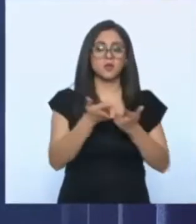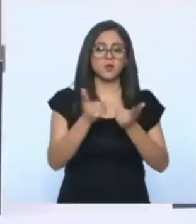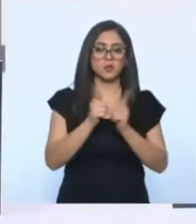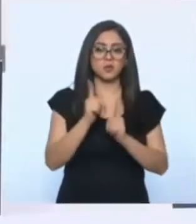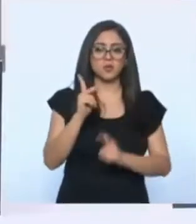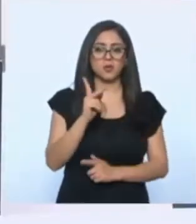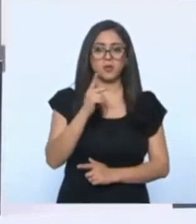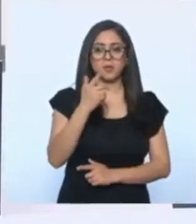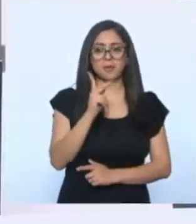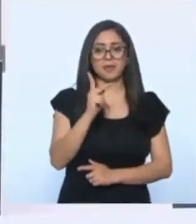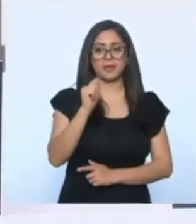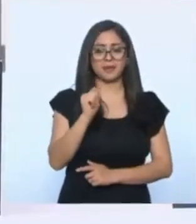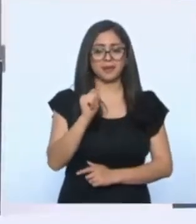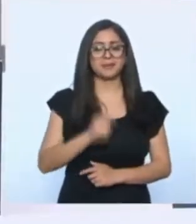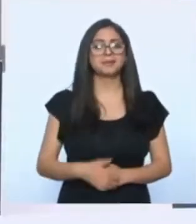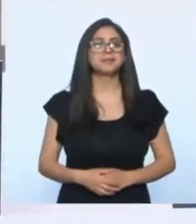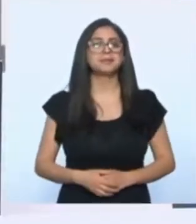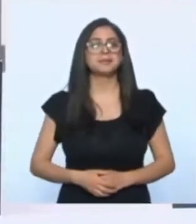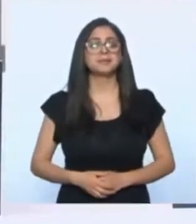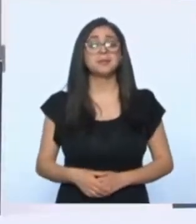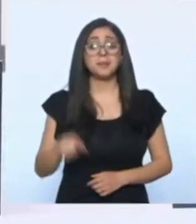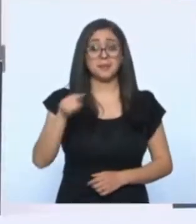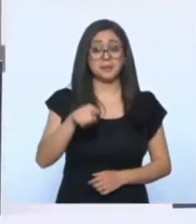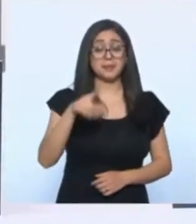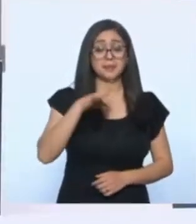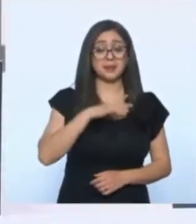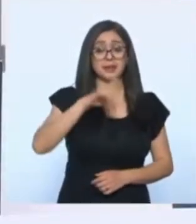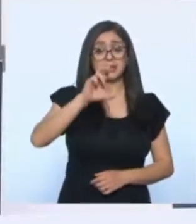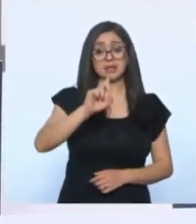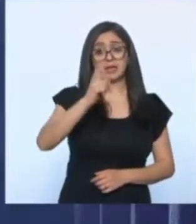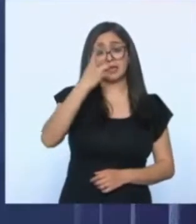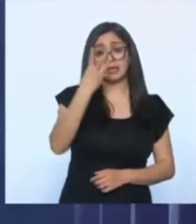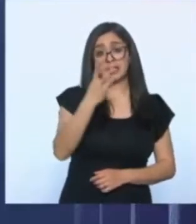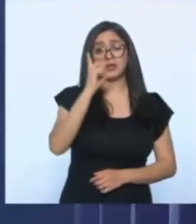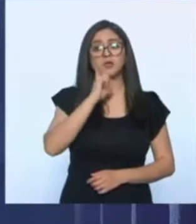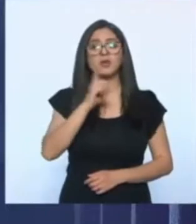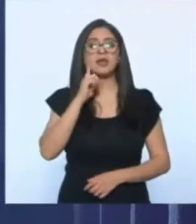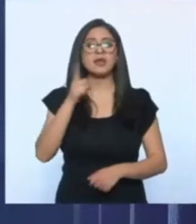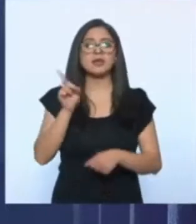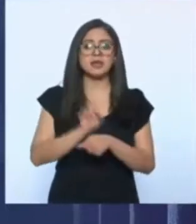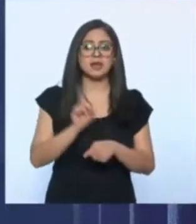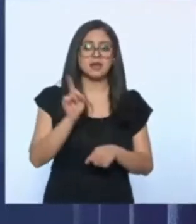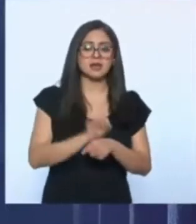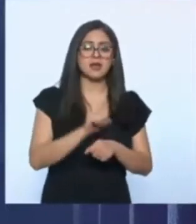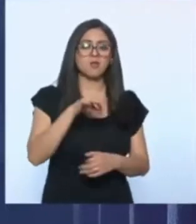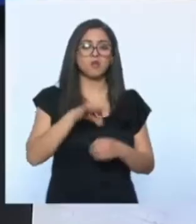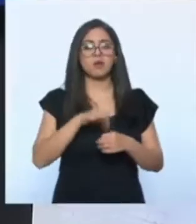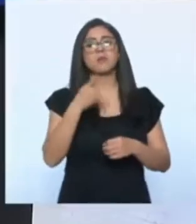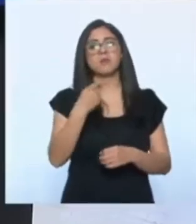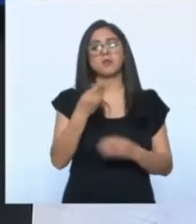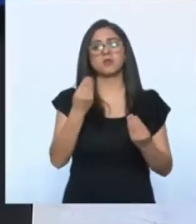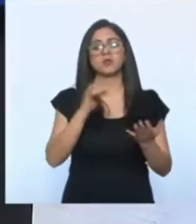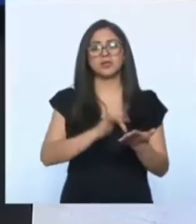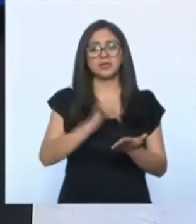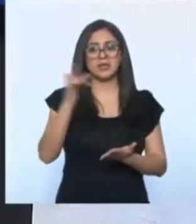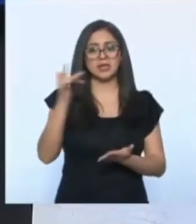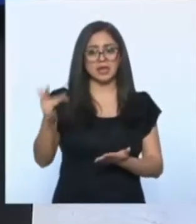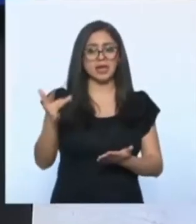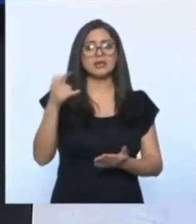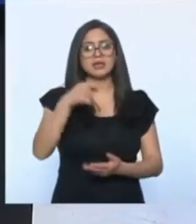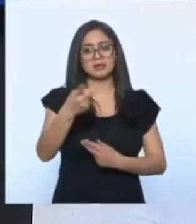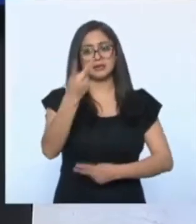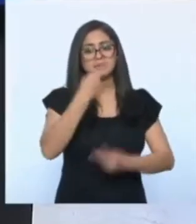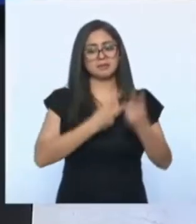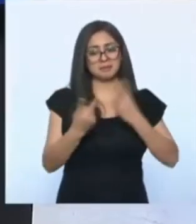y es una de las mujeres de las 33 que están votando día a día y que, por cierto, bueno, gracias por venir, te hiciste este espacio, te